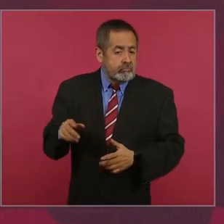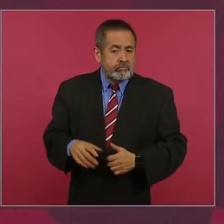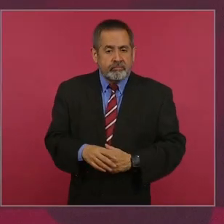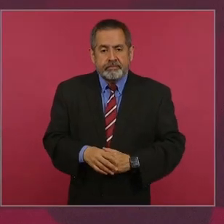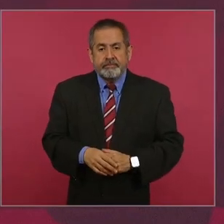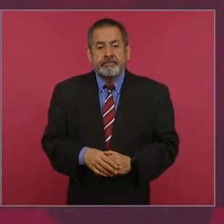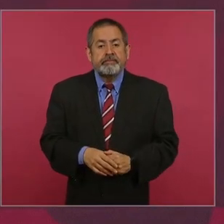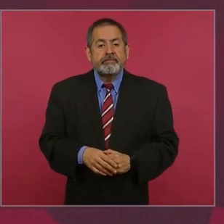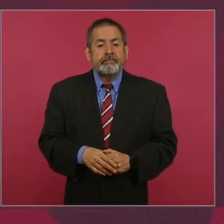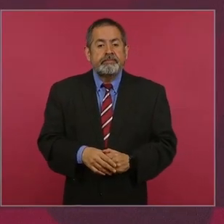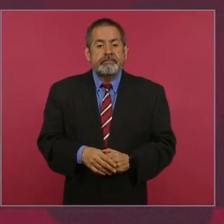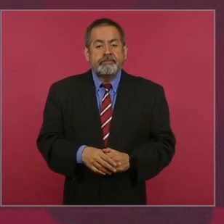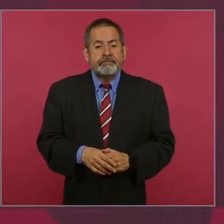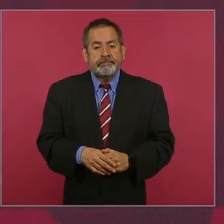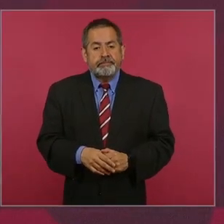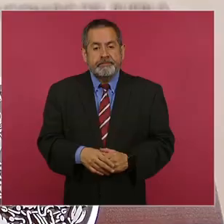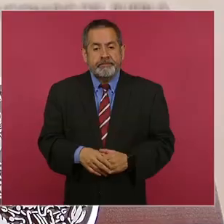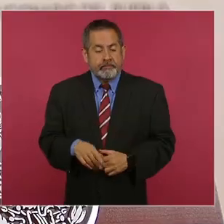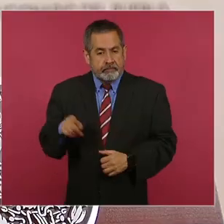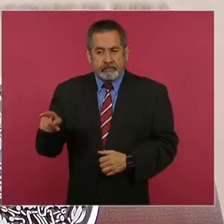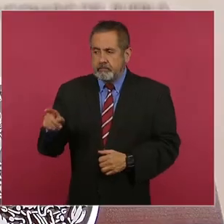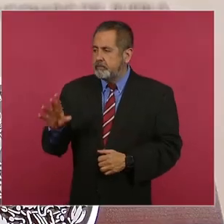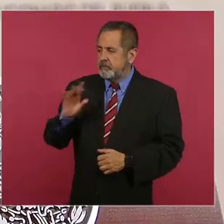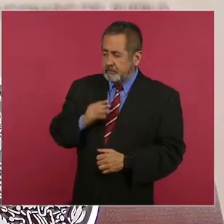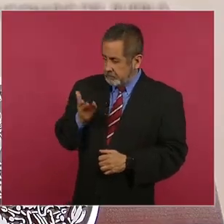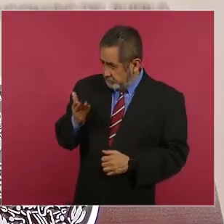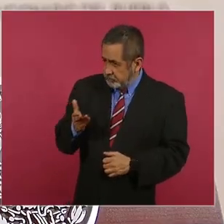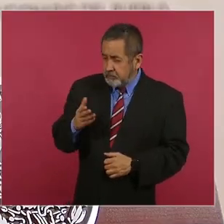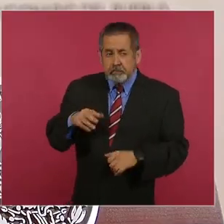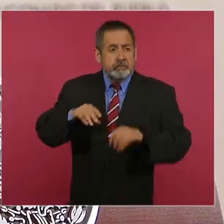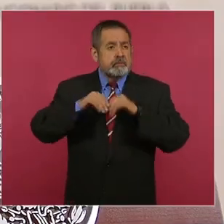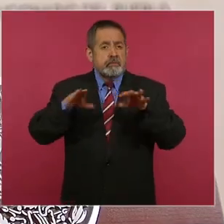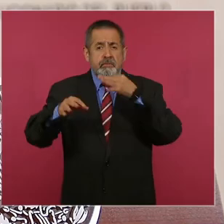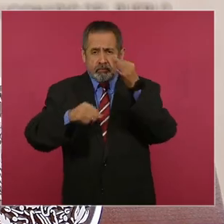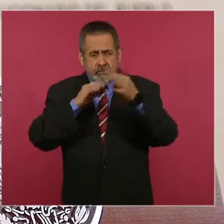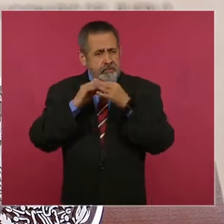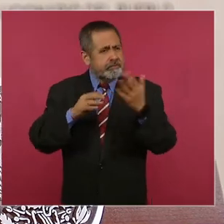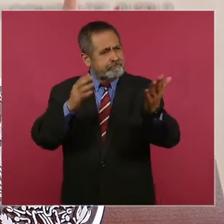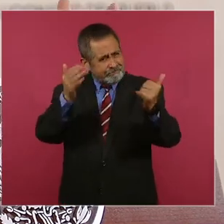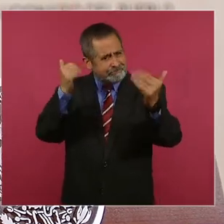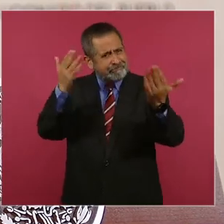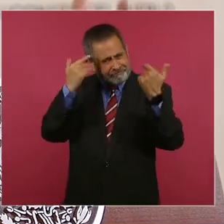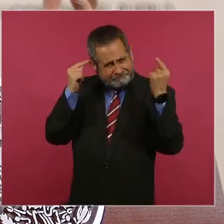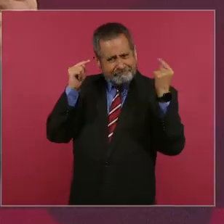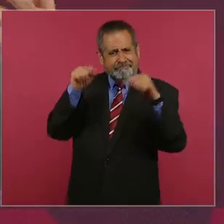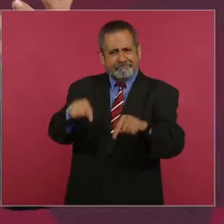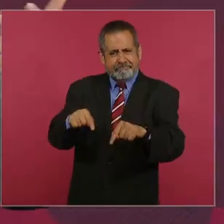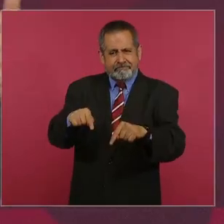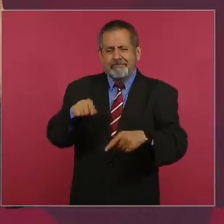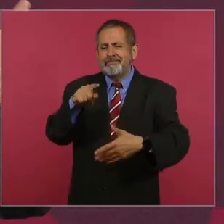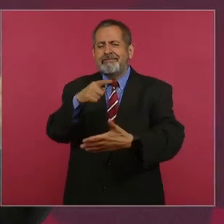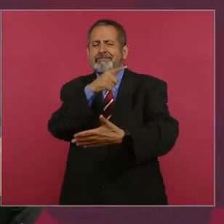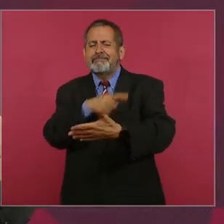pidió ese apoyo de que no se